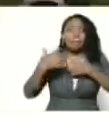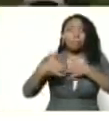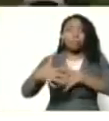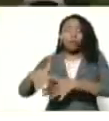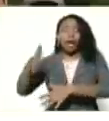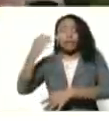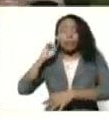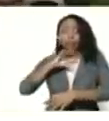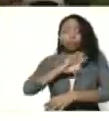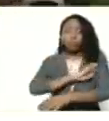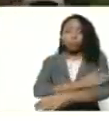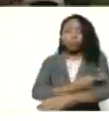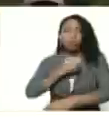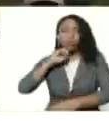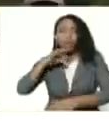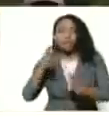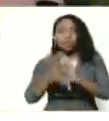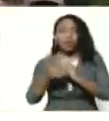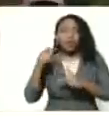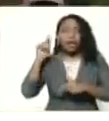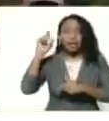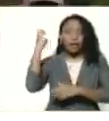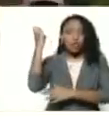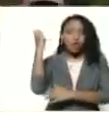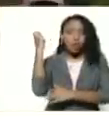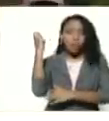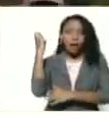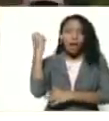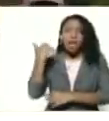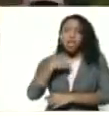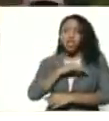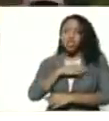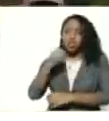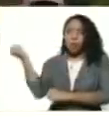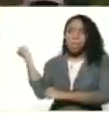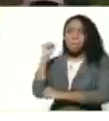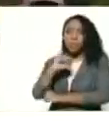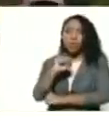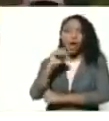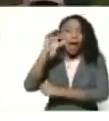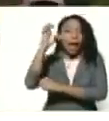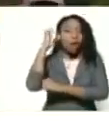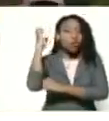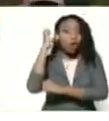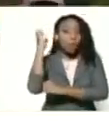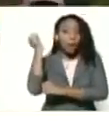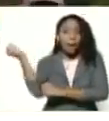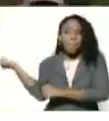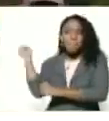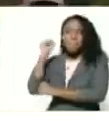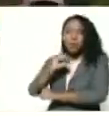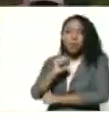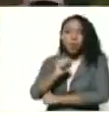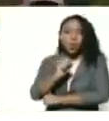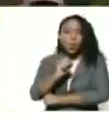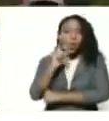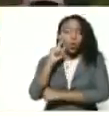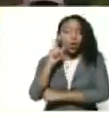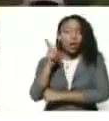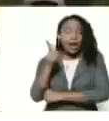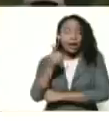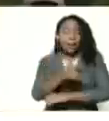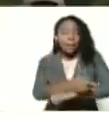había en Europa. Lo derrotamos aquí, el más poderoso de Europa, con las armas más